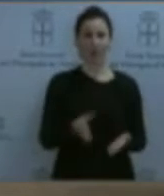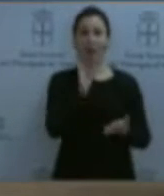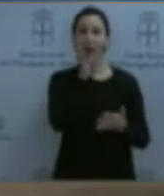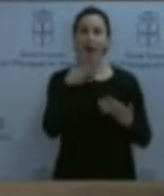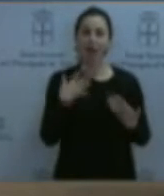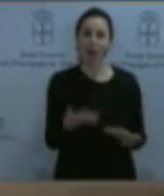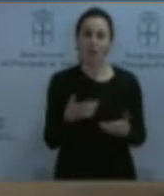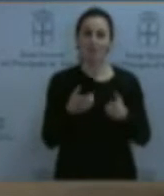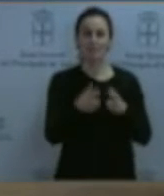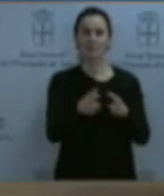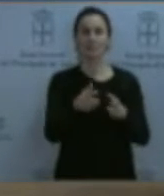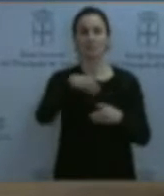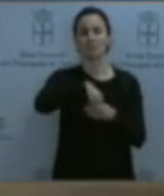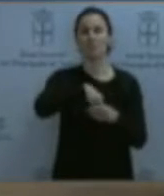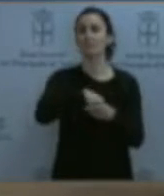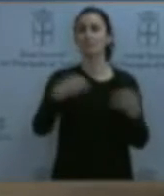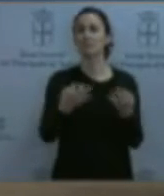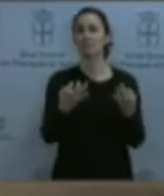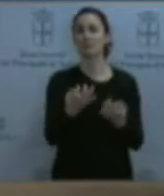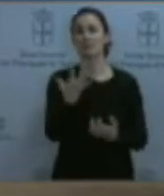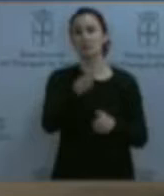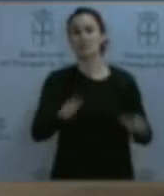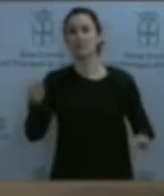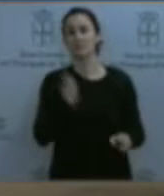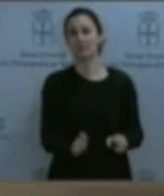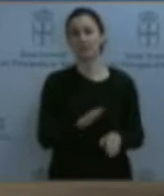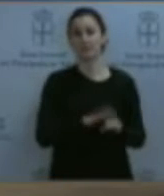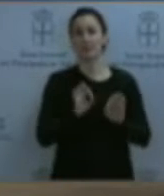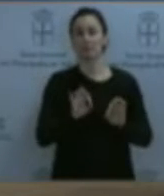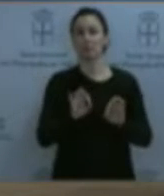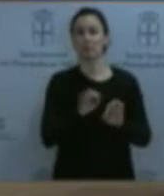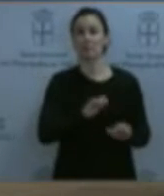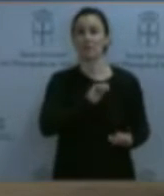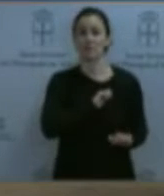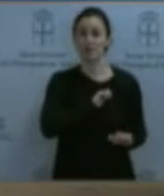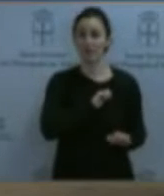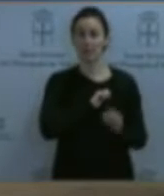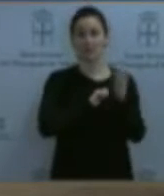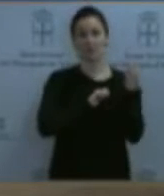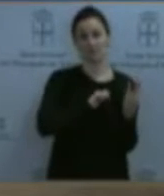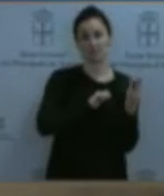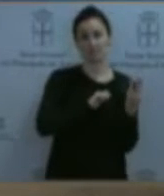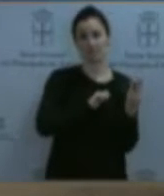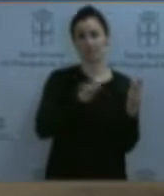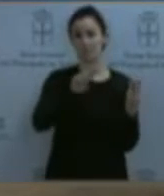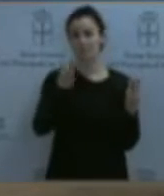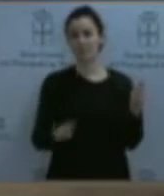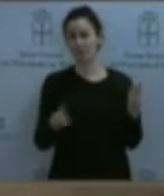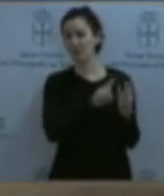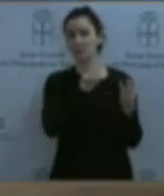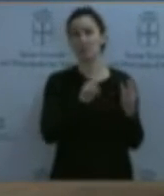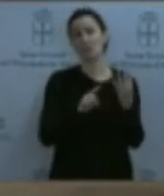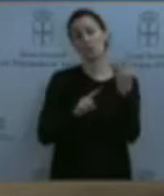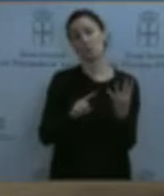la sección cuenta con 5 profesionales en adopción nacional, 3 profesionales en adopción internacional y